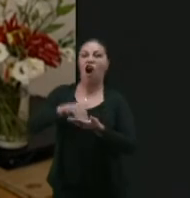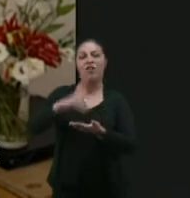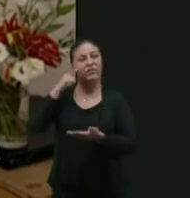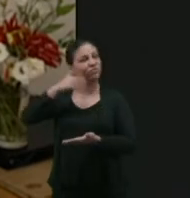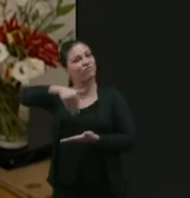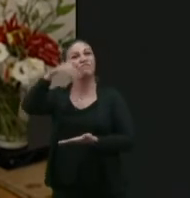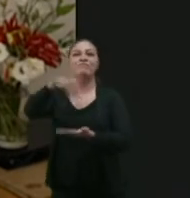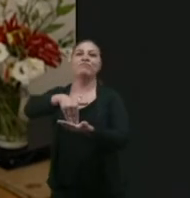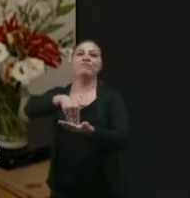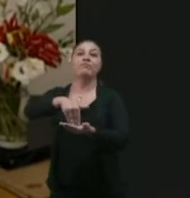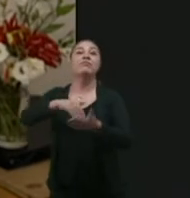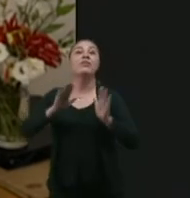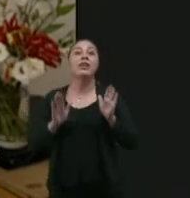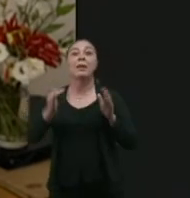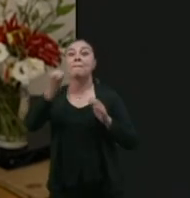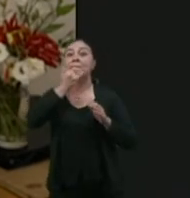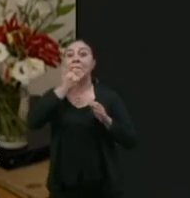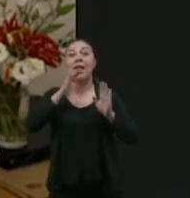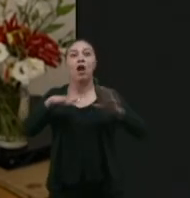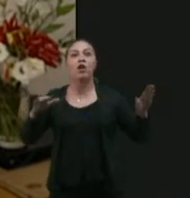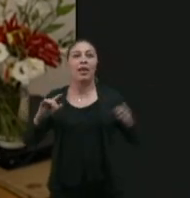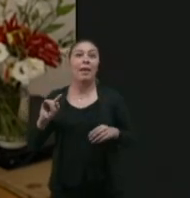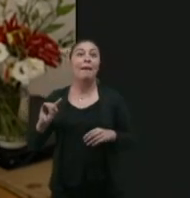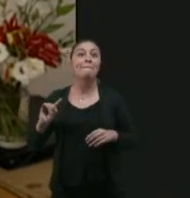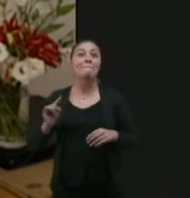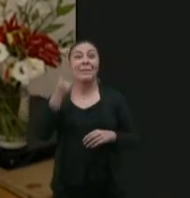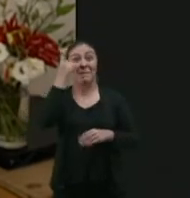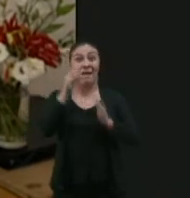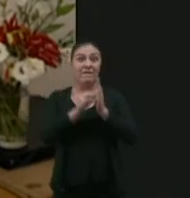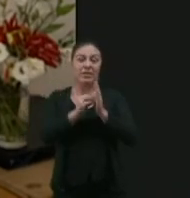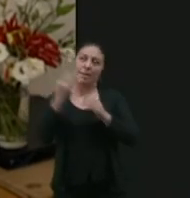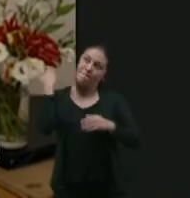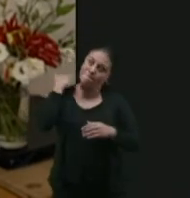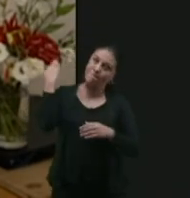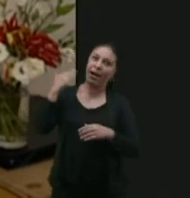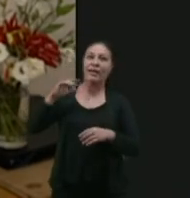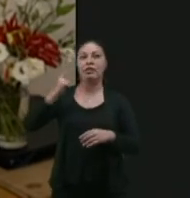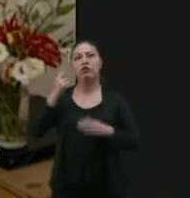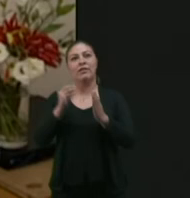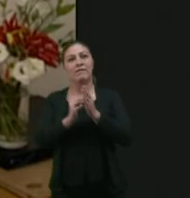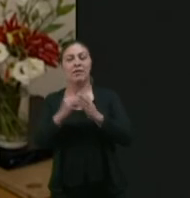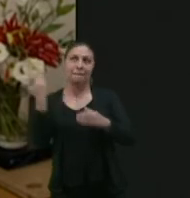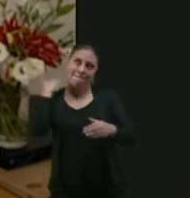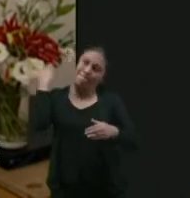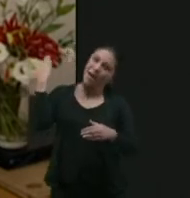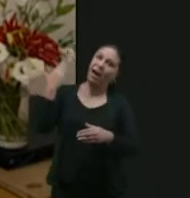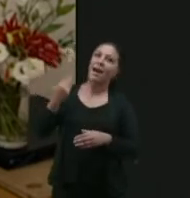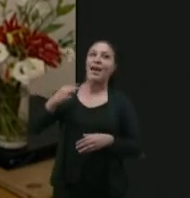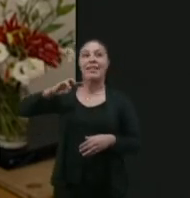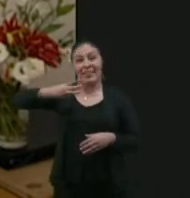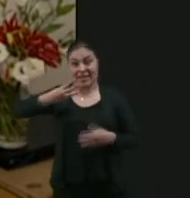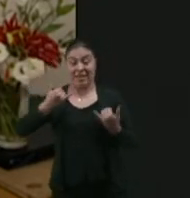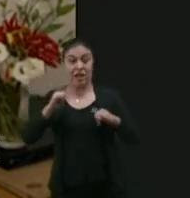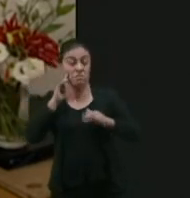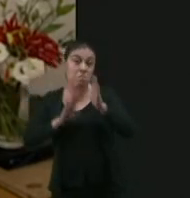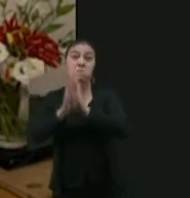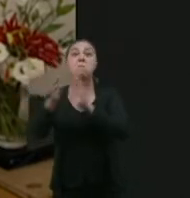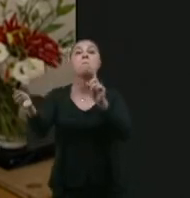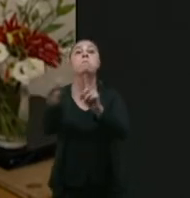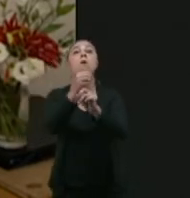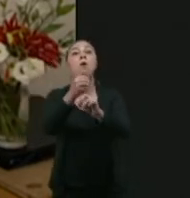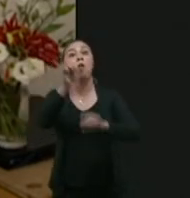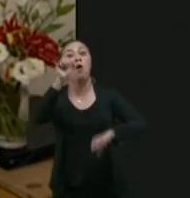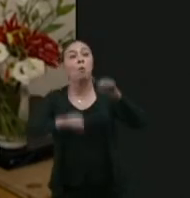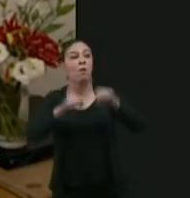los emprendedores de segunda vez tienen 5 veces más posibilidades de tener más éxito. 5 veces. Entonces, queremos esos elementos